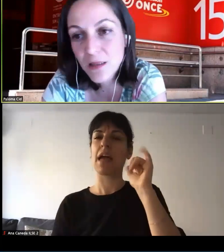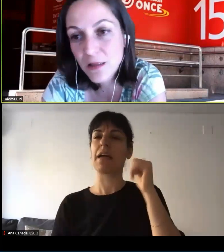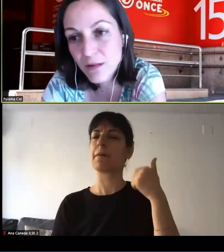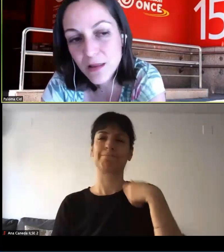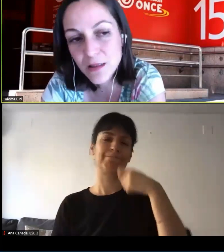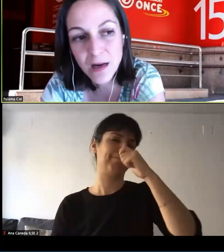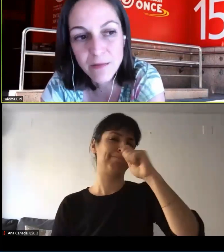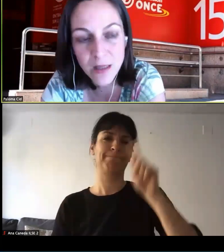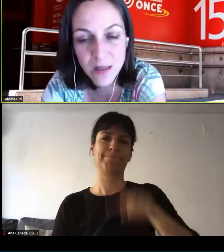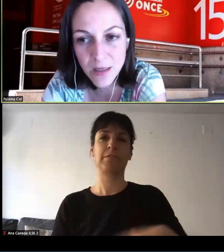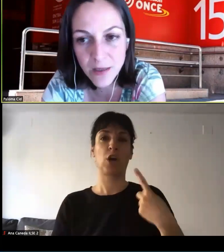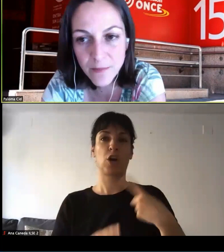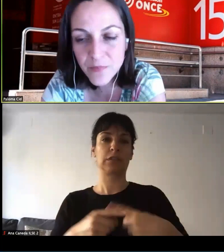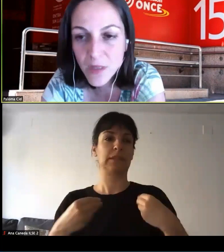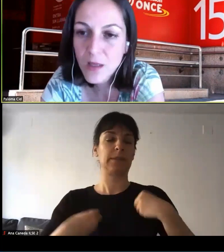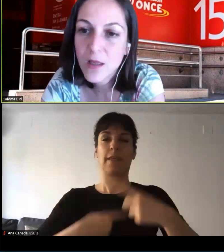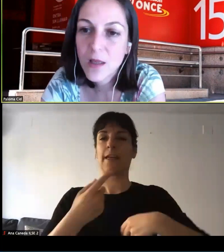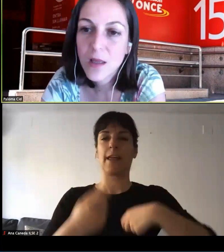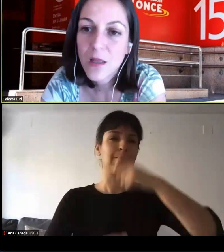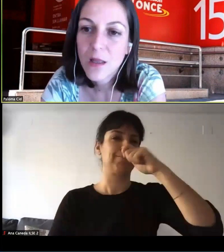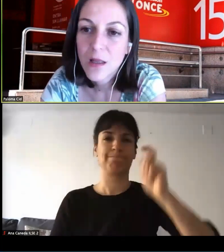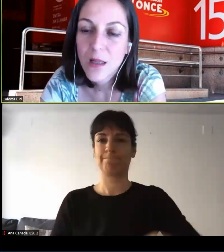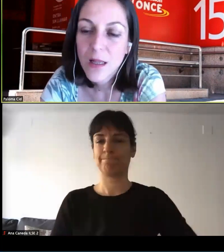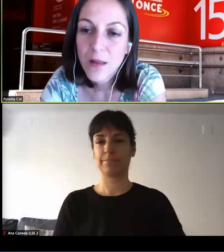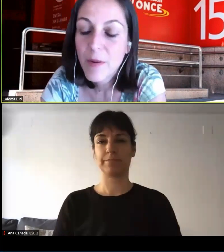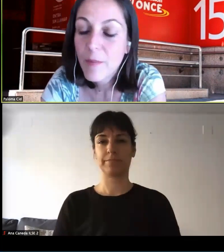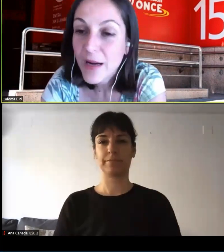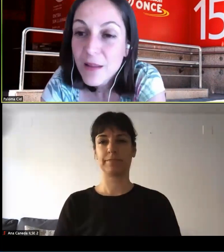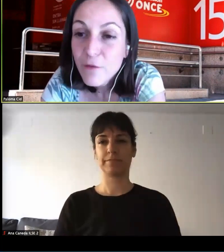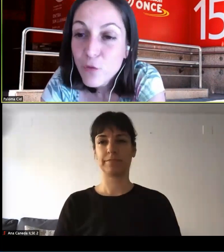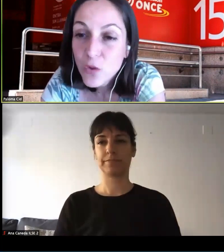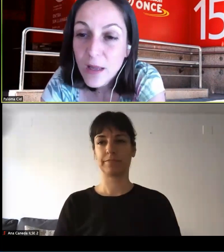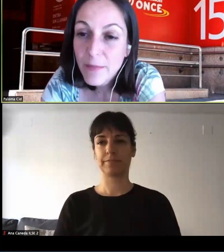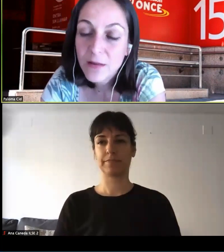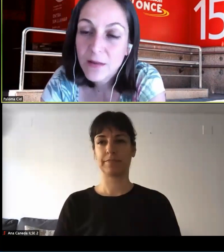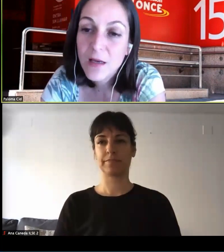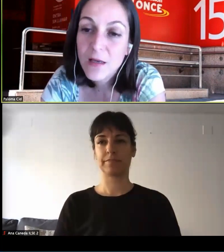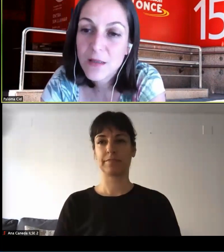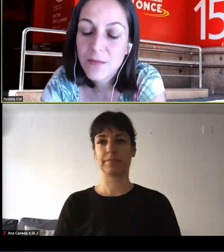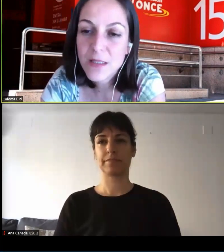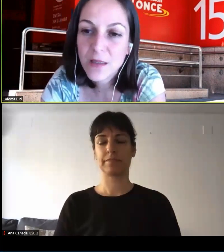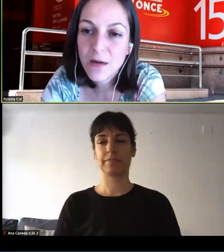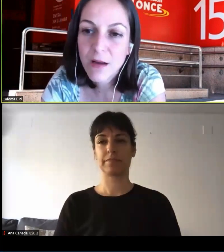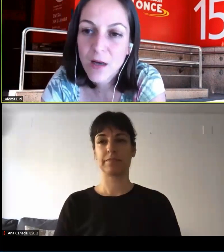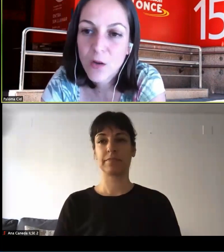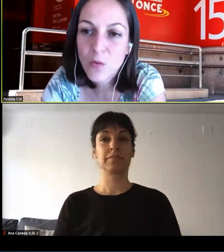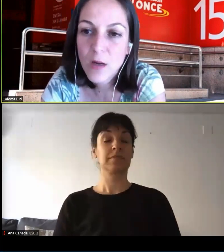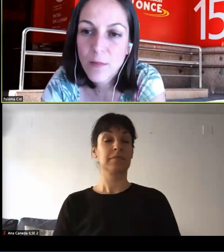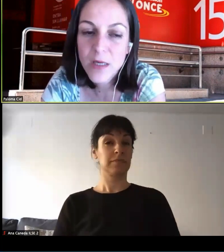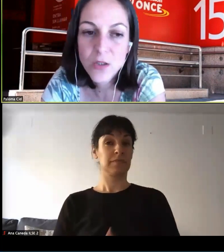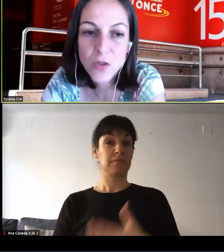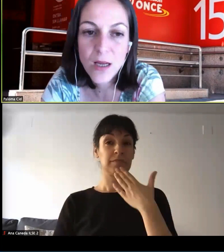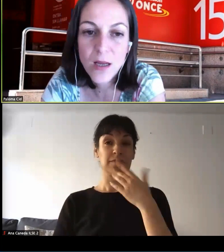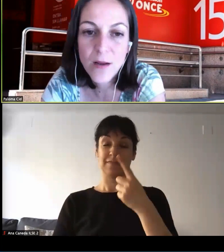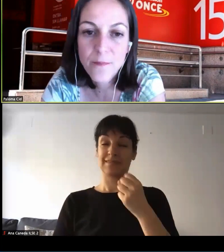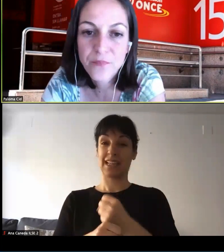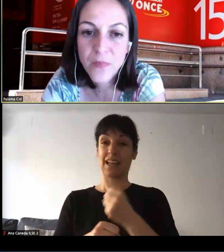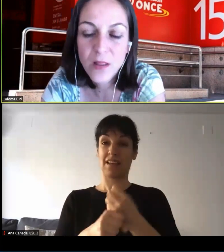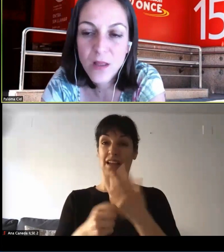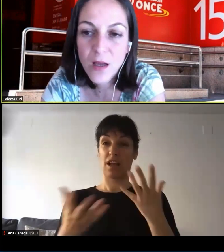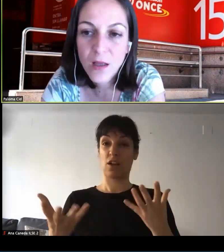esas actividades de la vida diaria. Me parece fundamental, si vais a trabajar con una